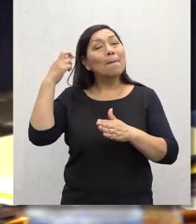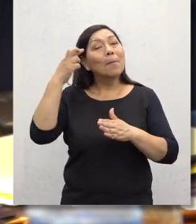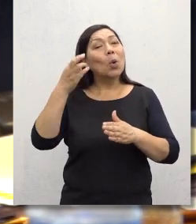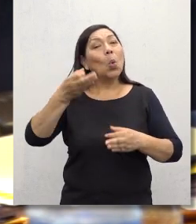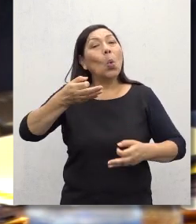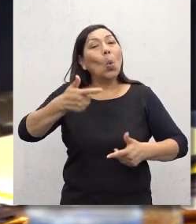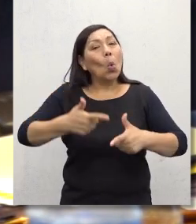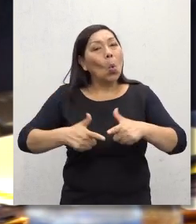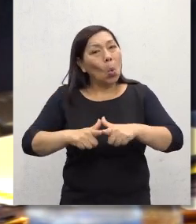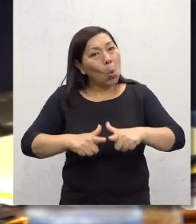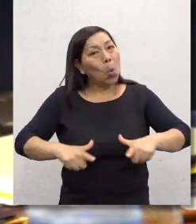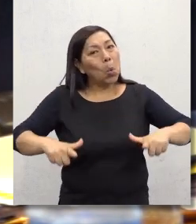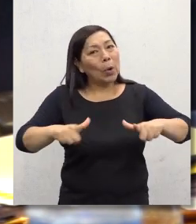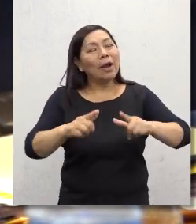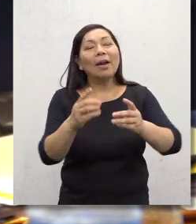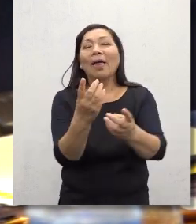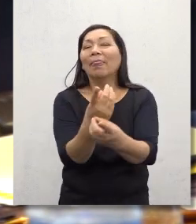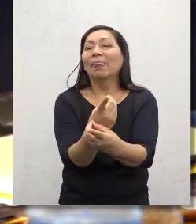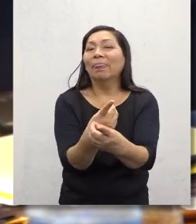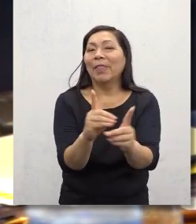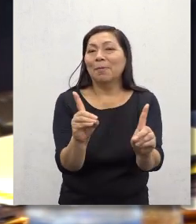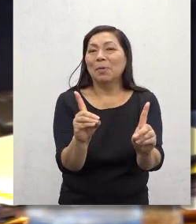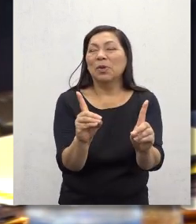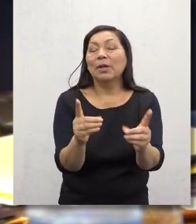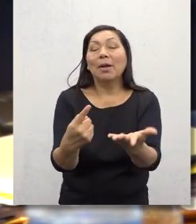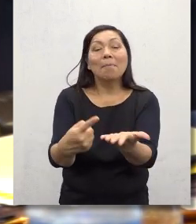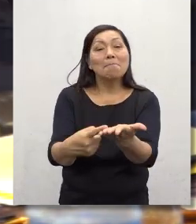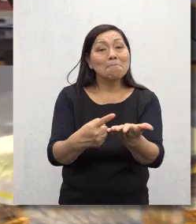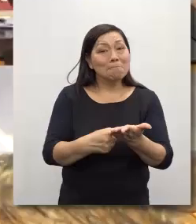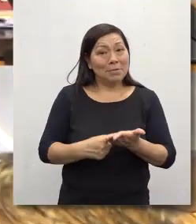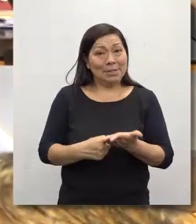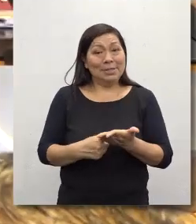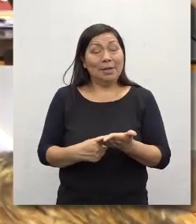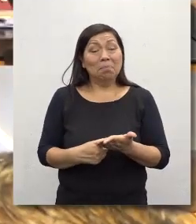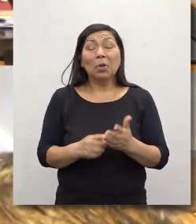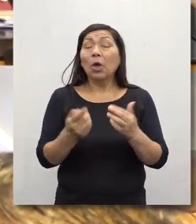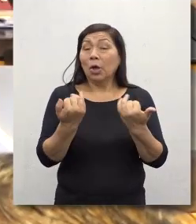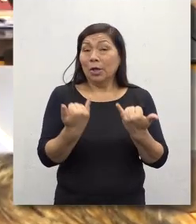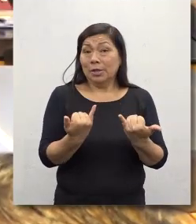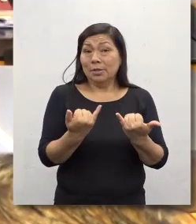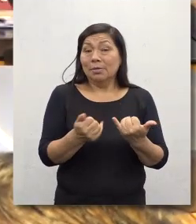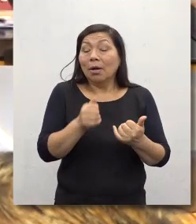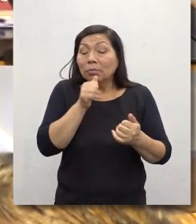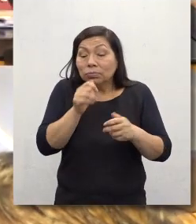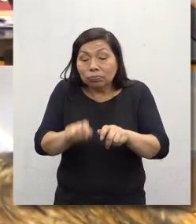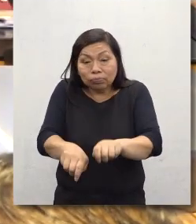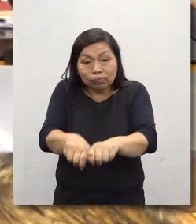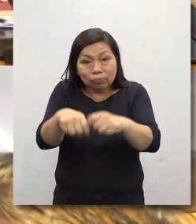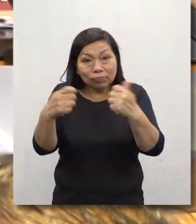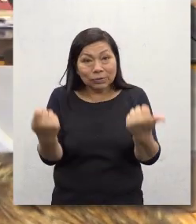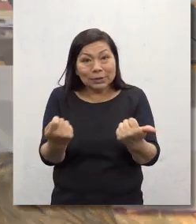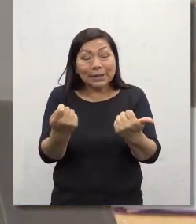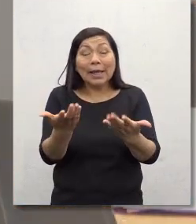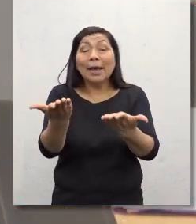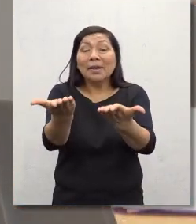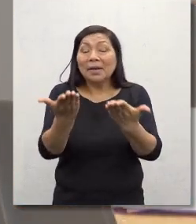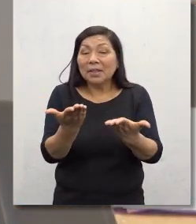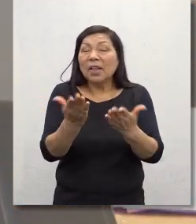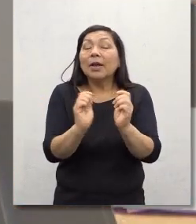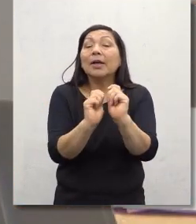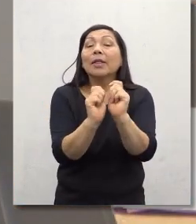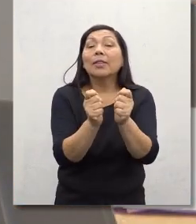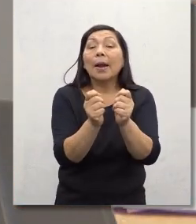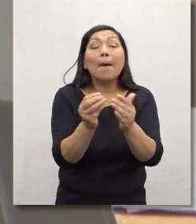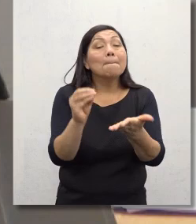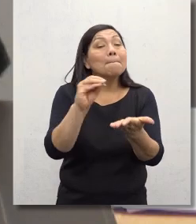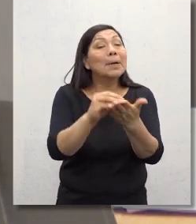política jurisdiccional de democratización del debate. Consideró que al levantarse la reserva de las deliberaciones, se está dando